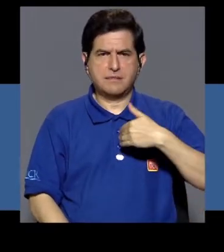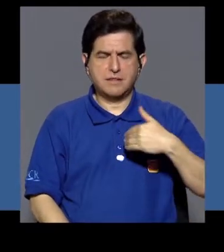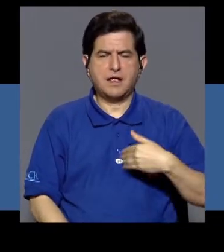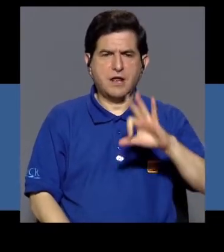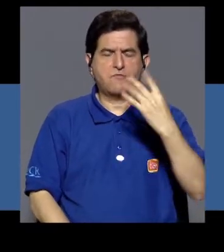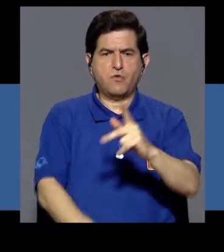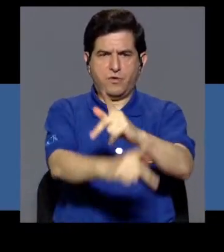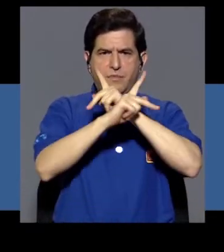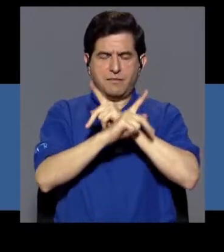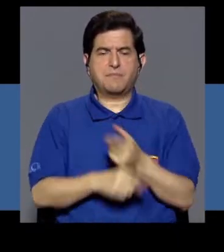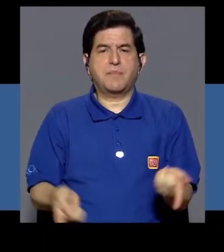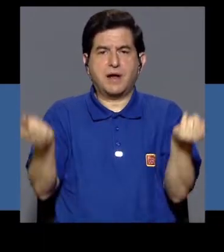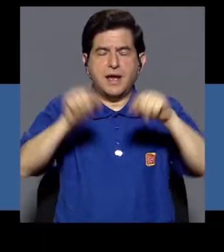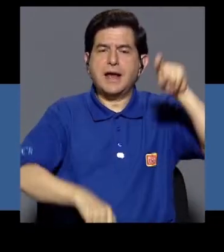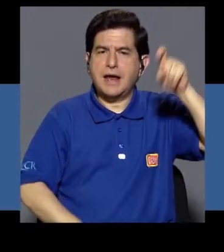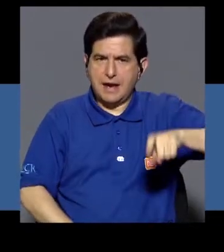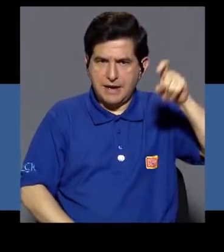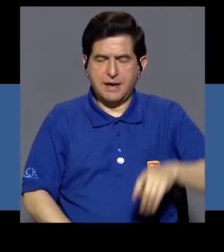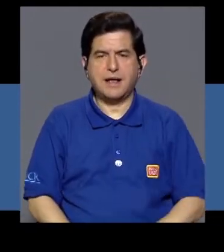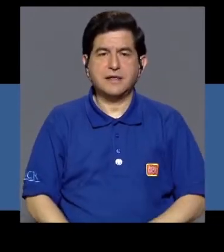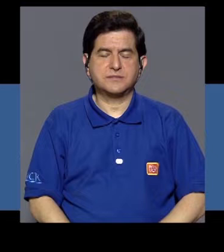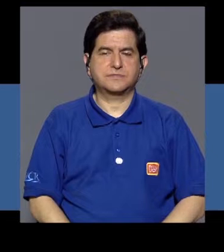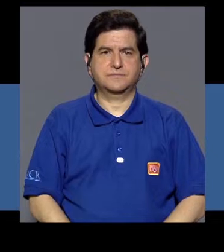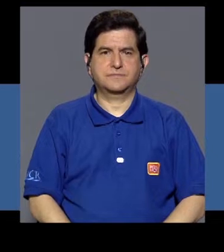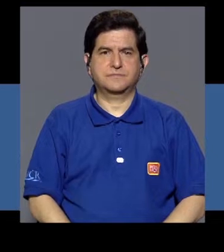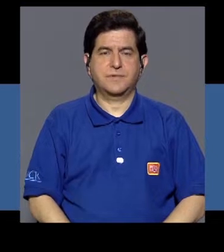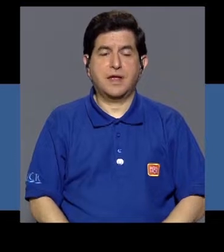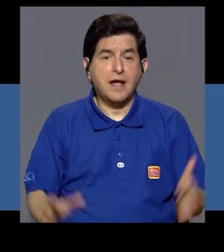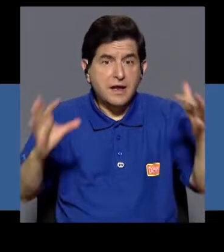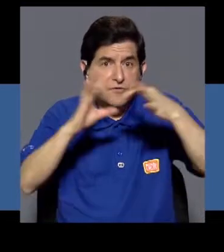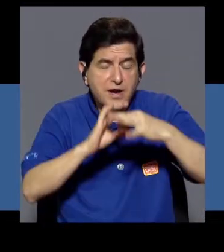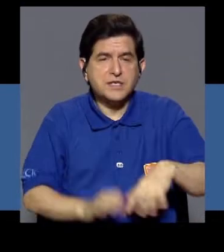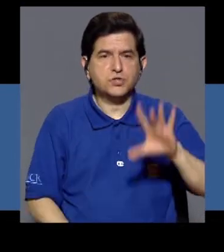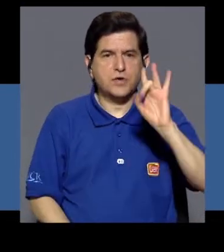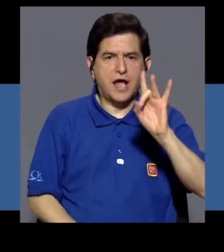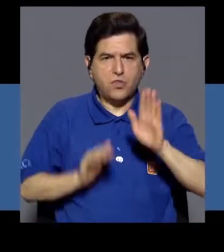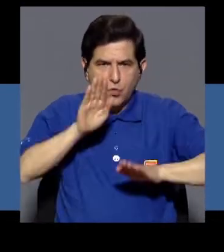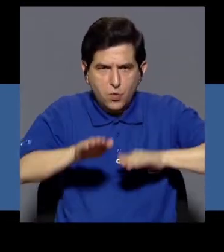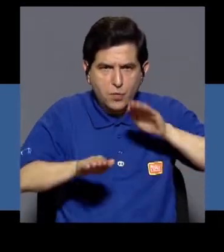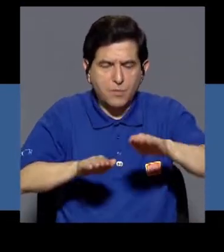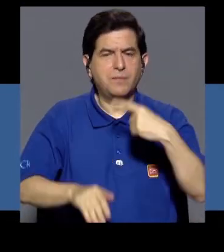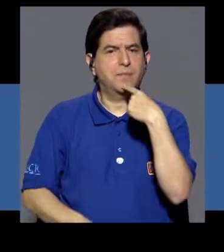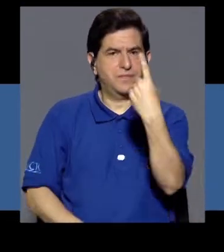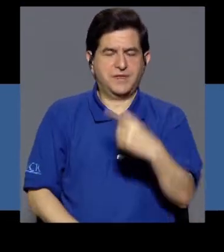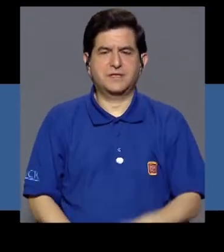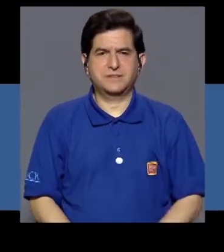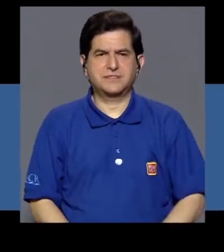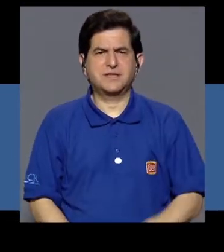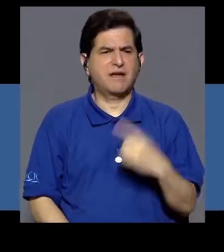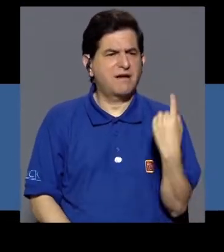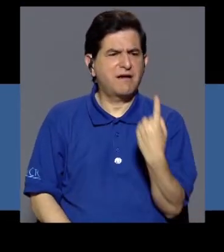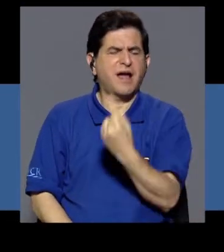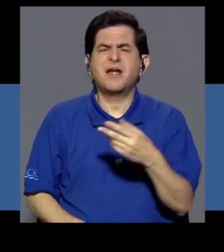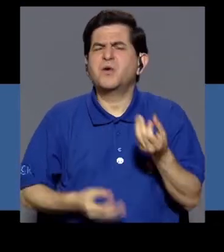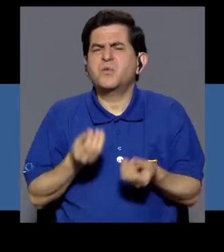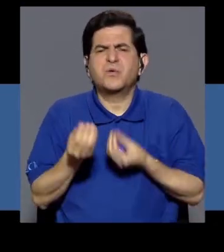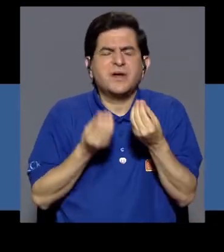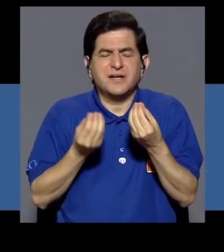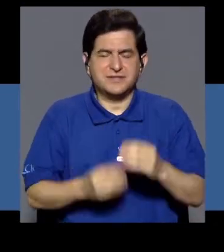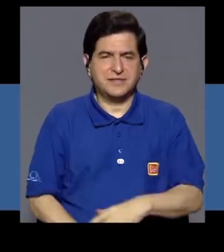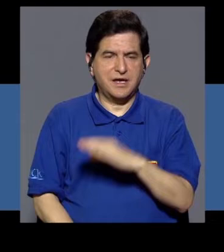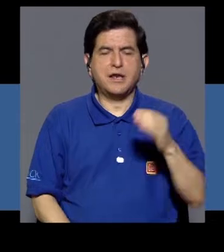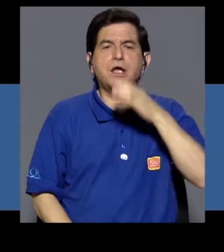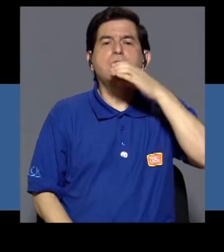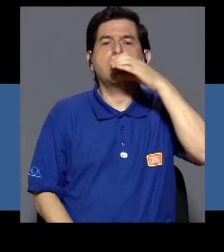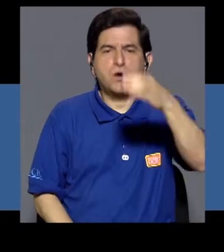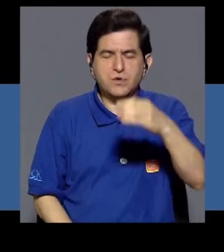Con respecto a los 8 pasos, se menciona en qué consiste cada uno e indica consejos de qué hacer en cada momento.